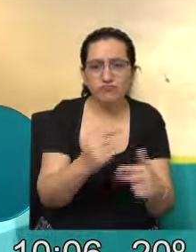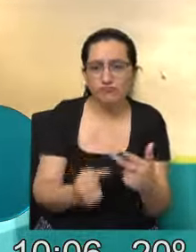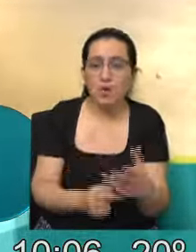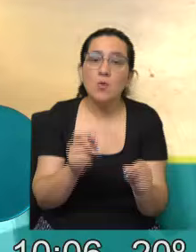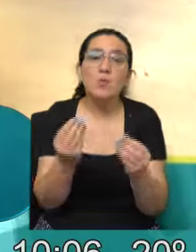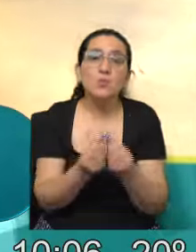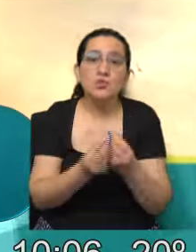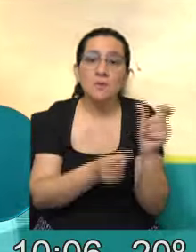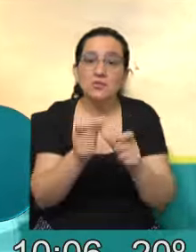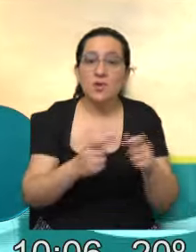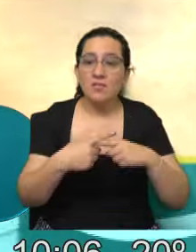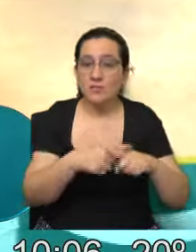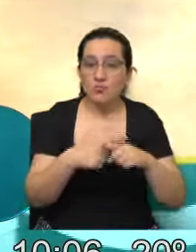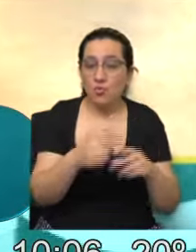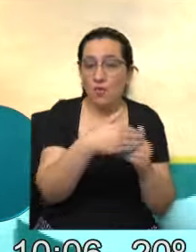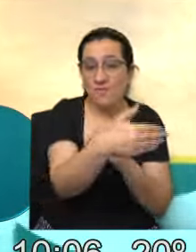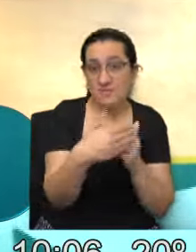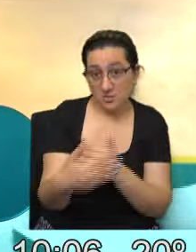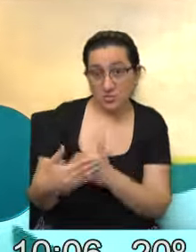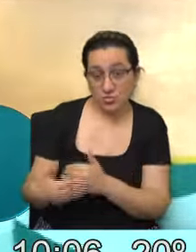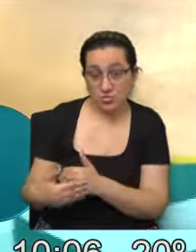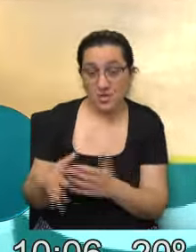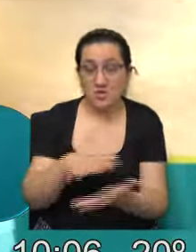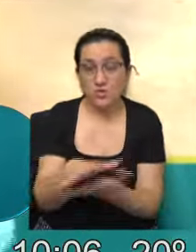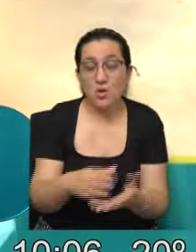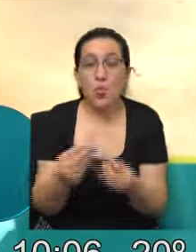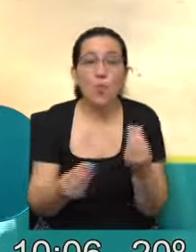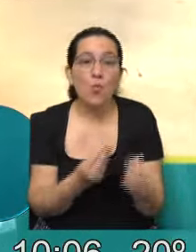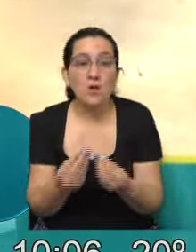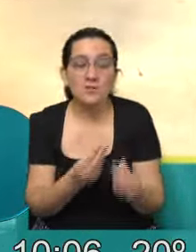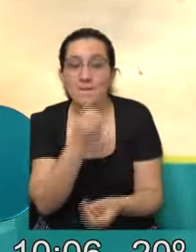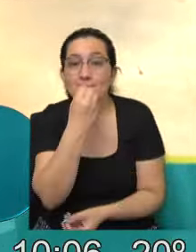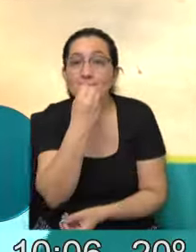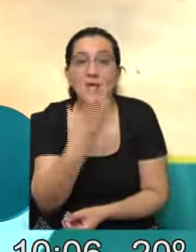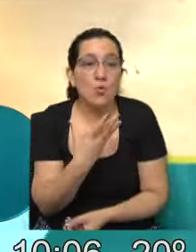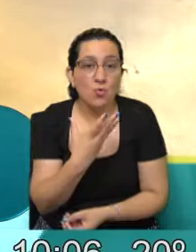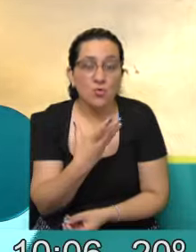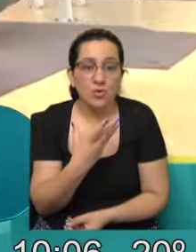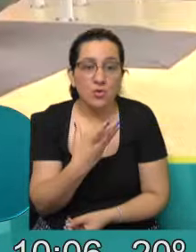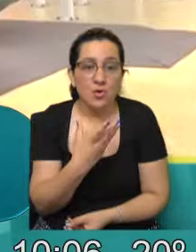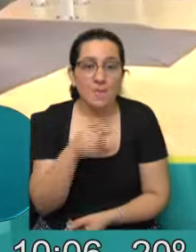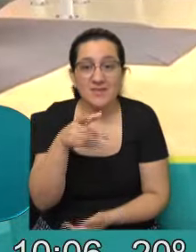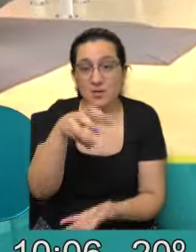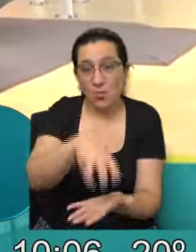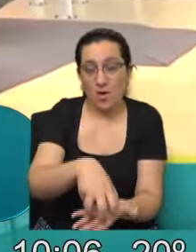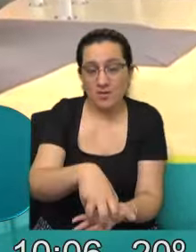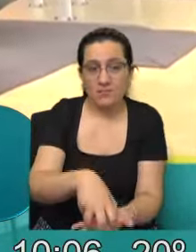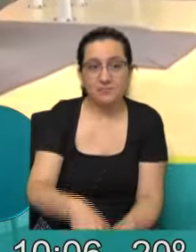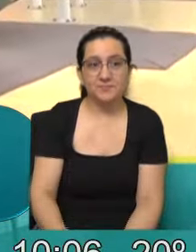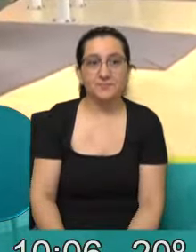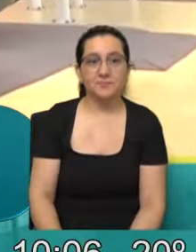discutió con las vecinas y vecinos de la zona Cuál era el destino el mejor destino para para para ese lugar para ese